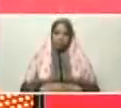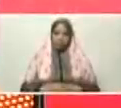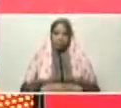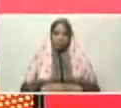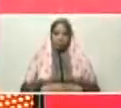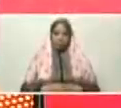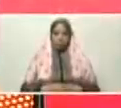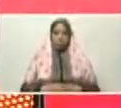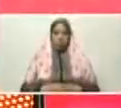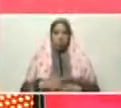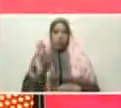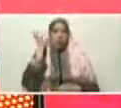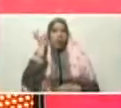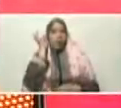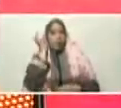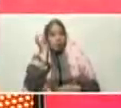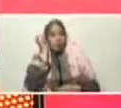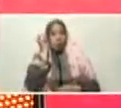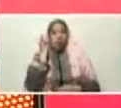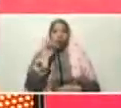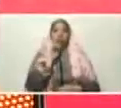amarilla león